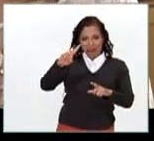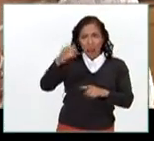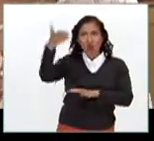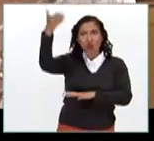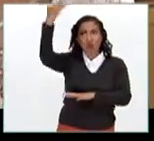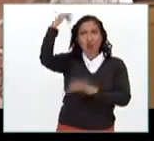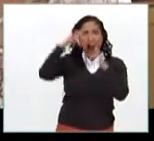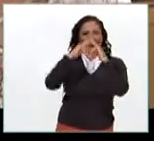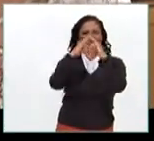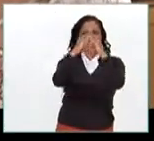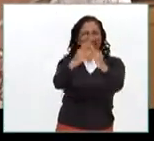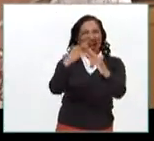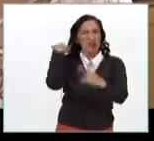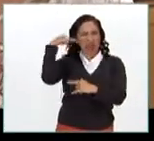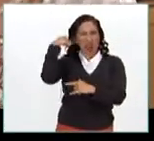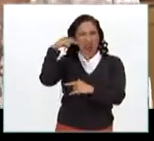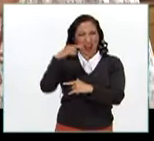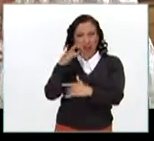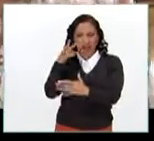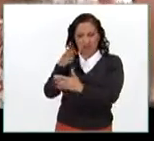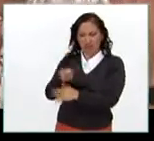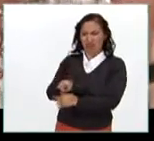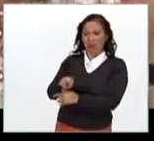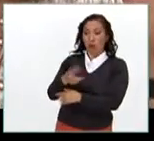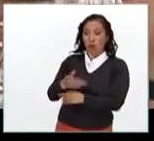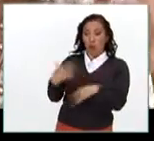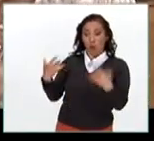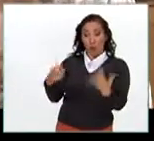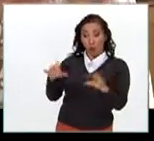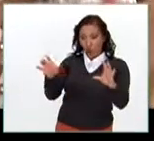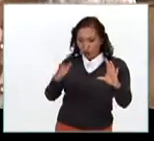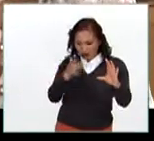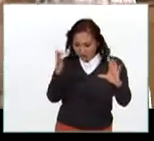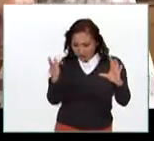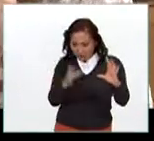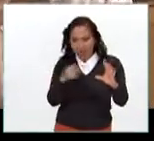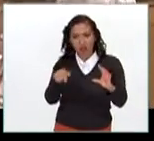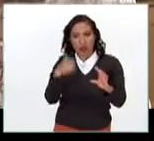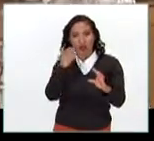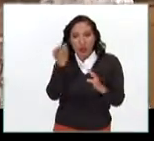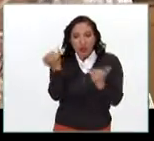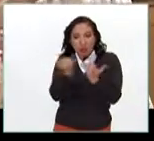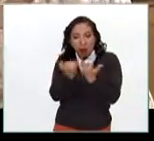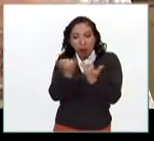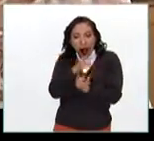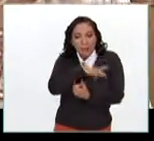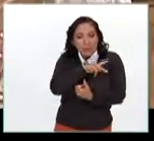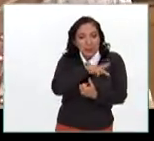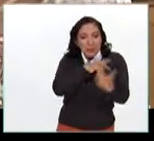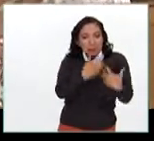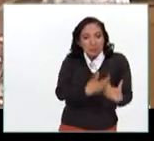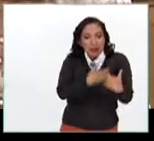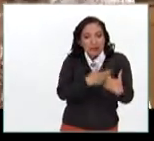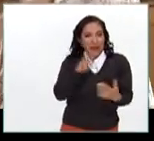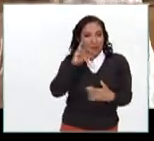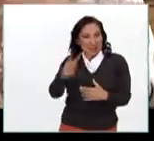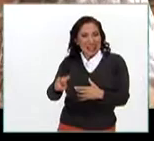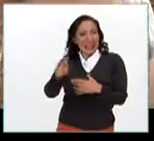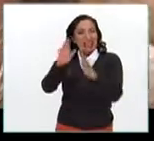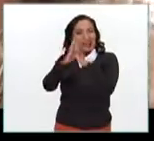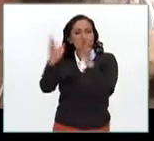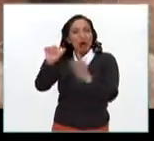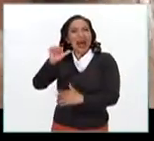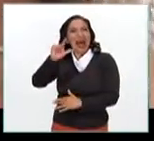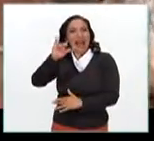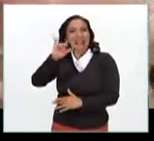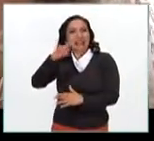tiempo y fue en la Feria de Guadalajara, dije, wow, no, esto, yo quiero hacer me acuerdo que vi el libro de Alicia